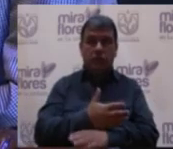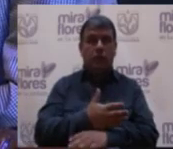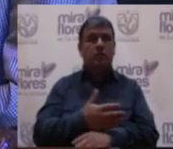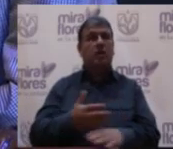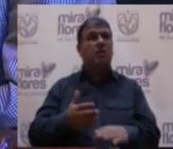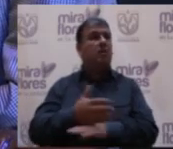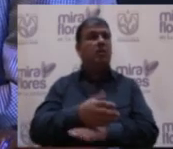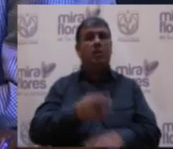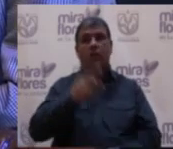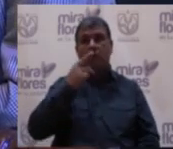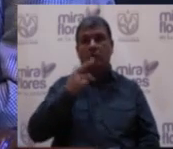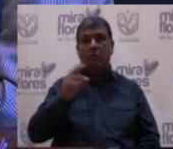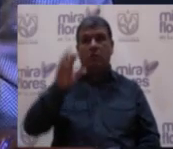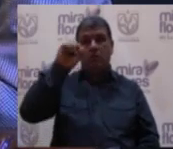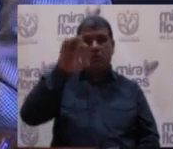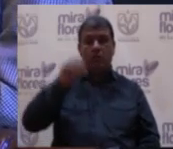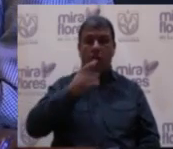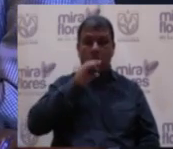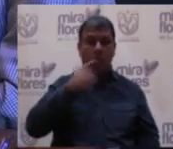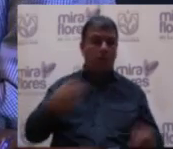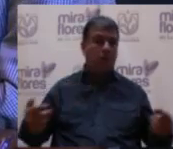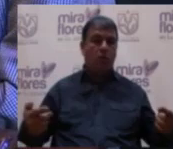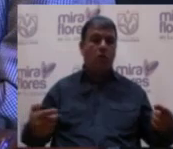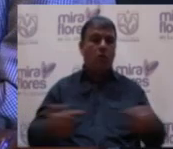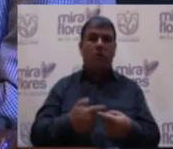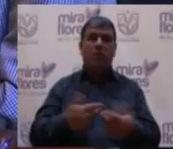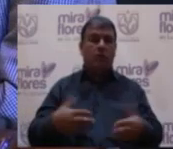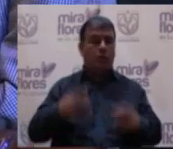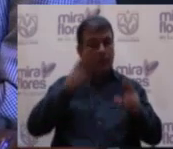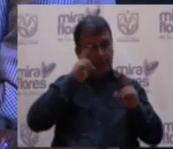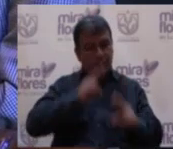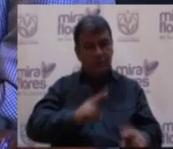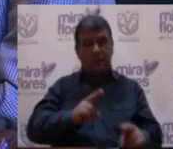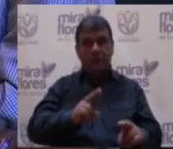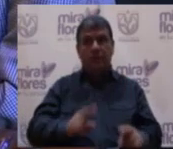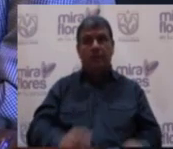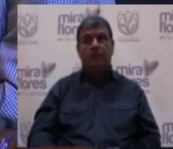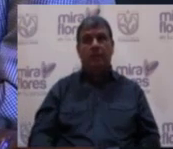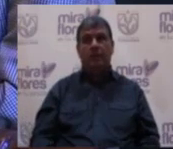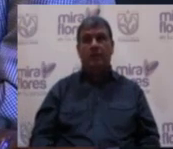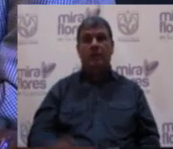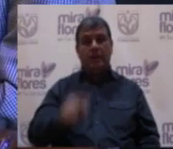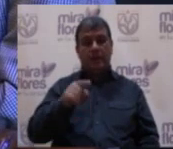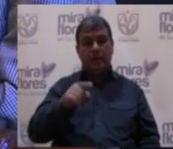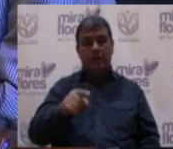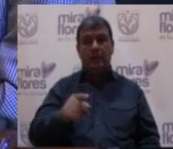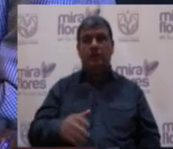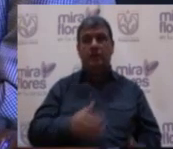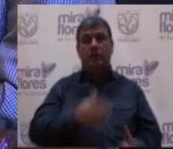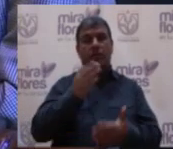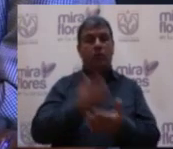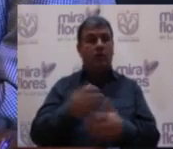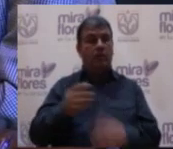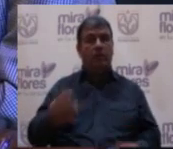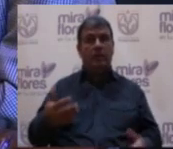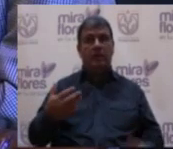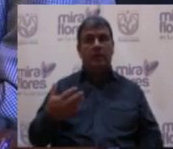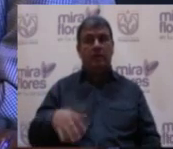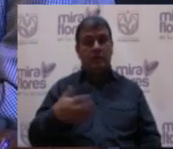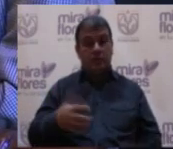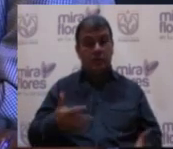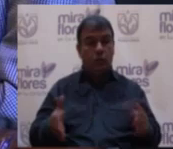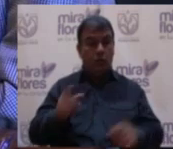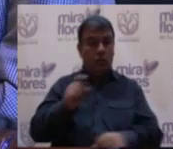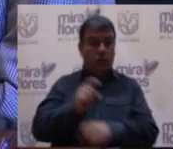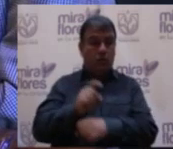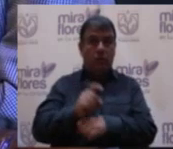rojo, contra el tráfico, en fin, no respetan, y eso es un problema serio si no existe una